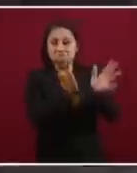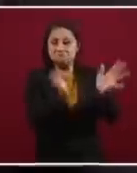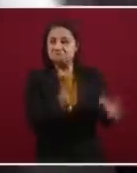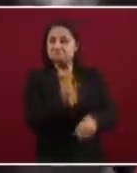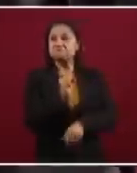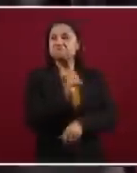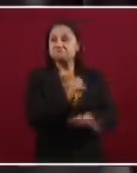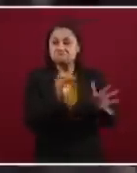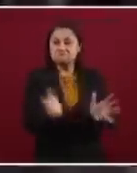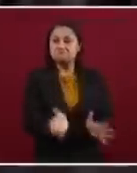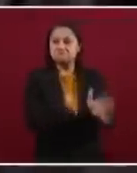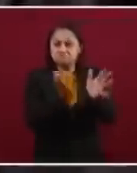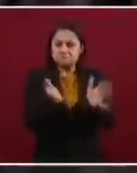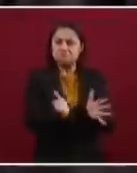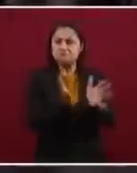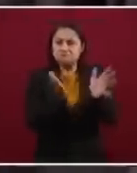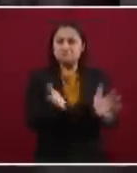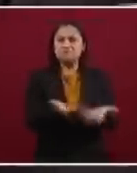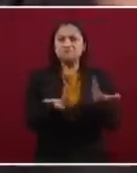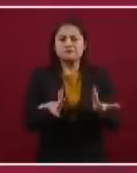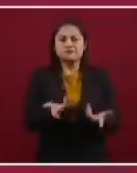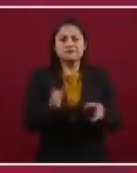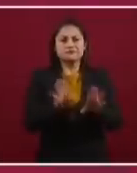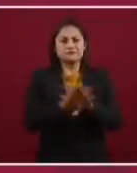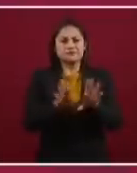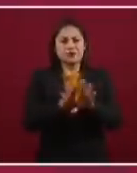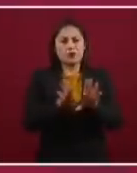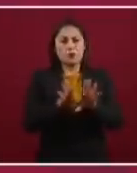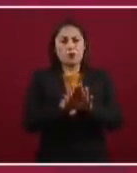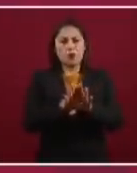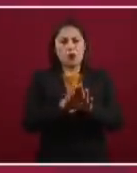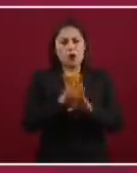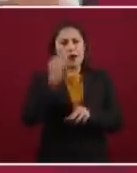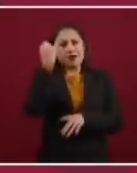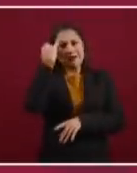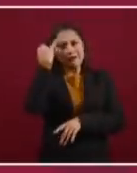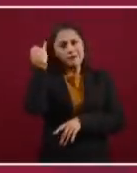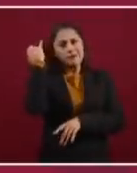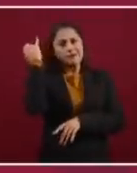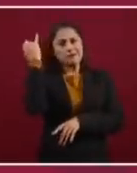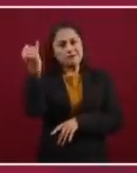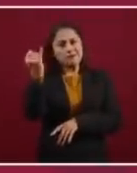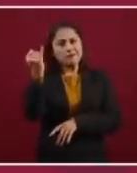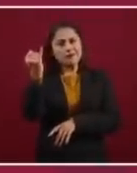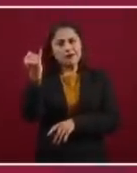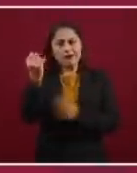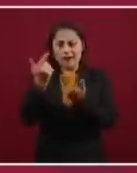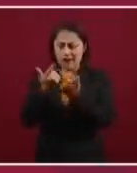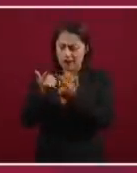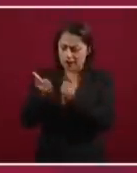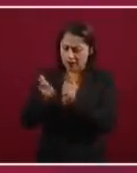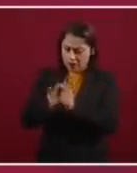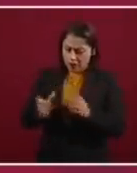de un estilo de vida de hablamos de delincuentes